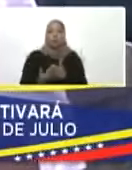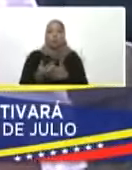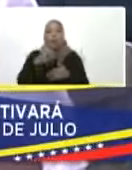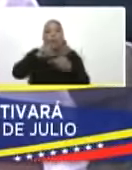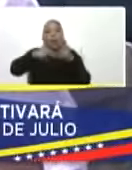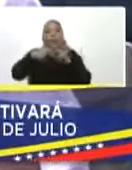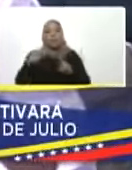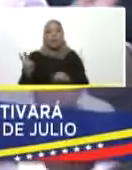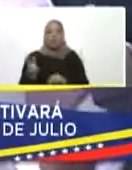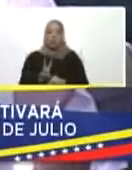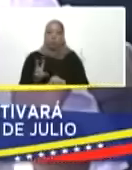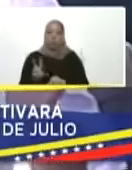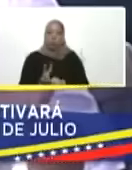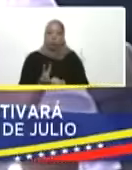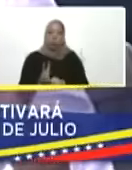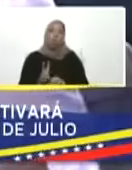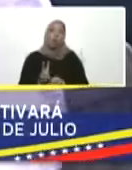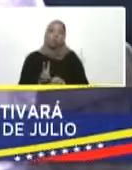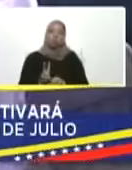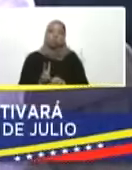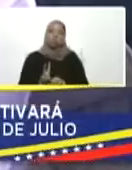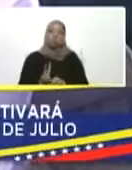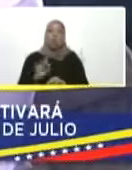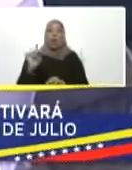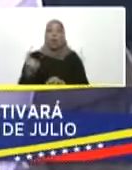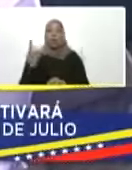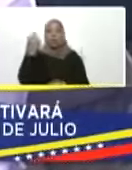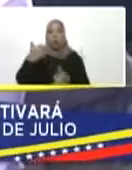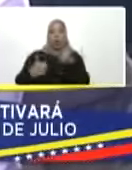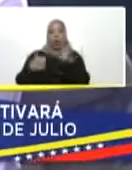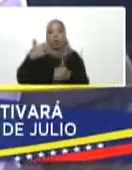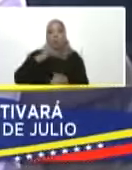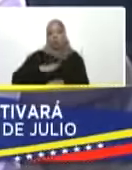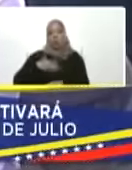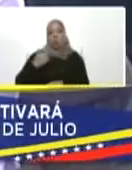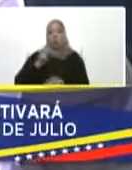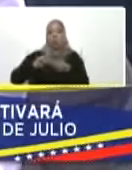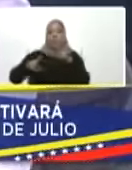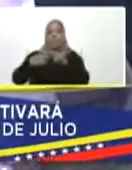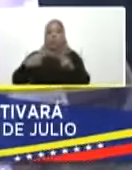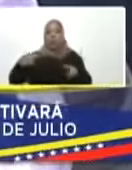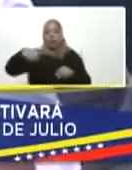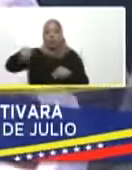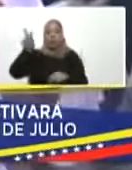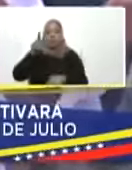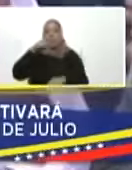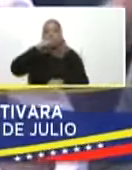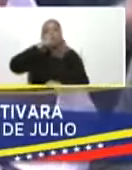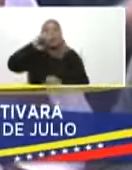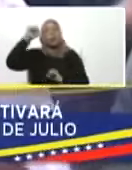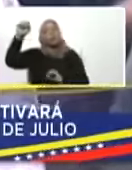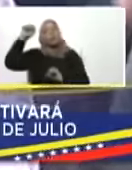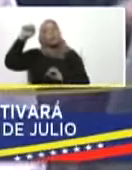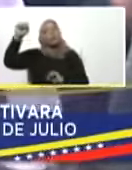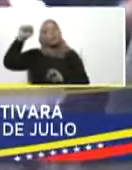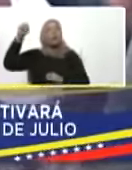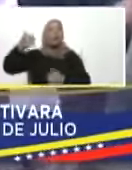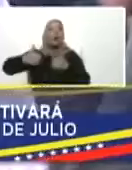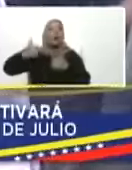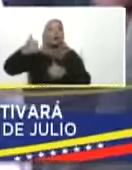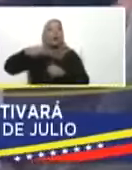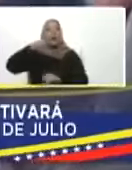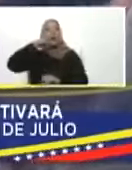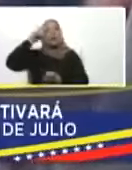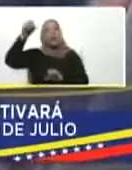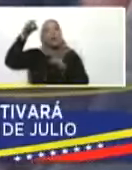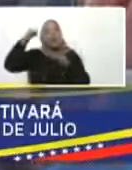paz de este país? Sin duda alguna, el único candidato que puede garantizar la paz se llama Nicolás Maduro Moros. Esa es una